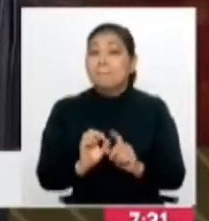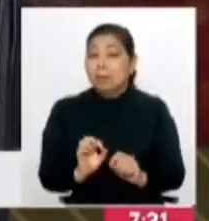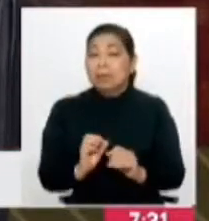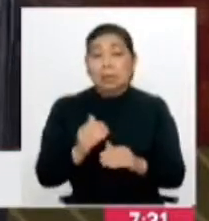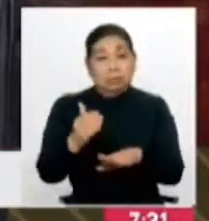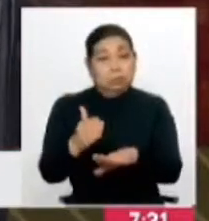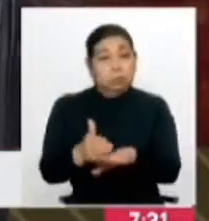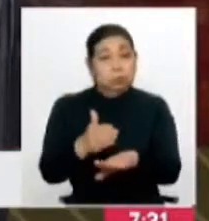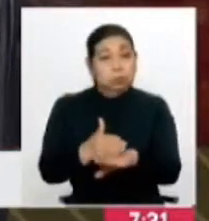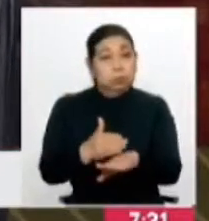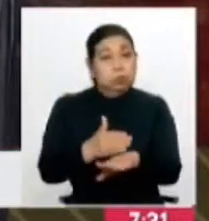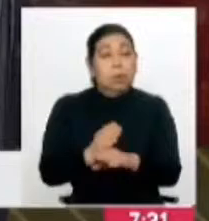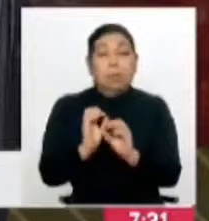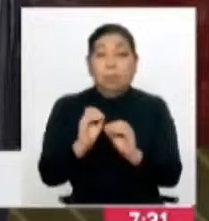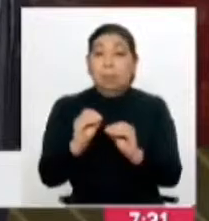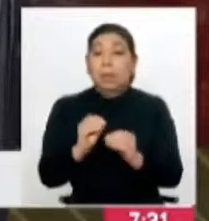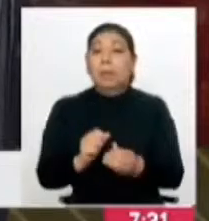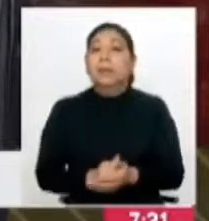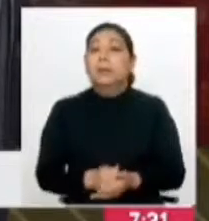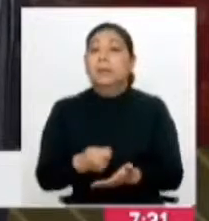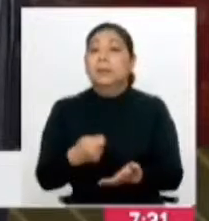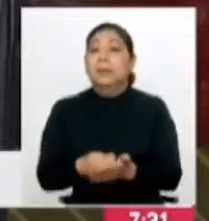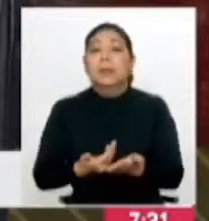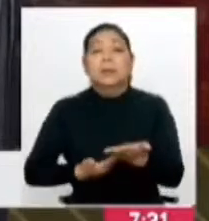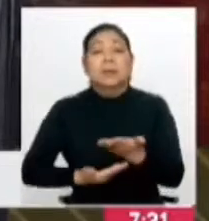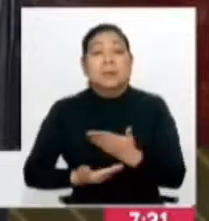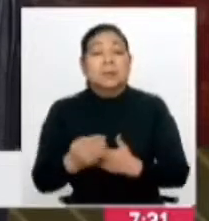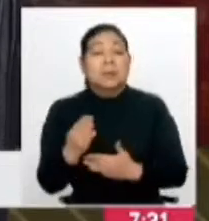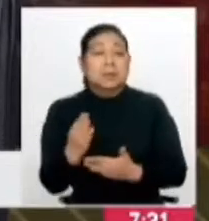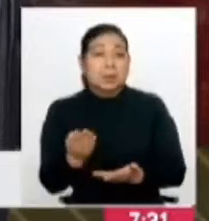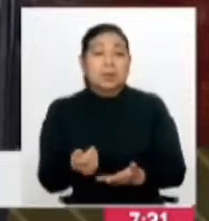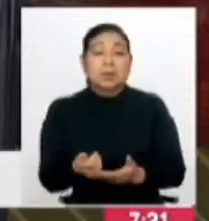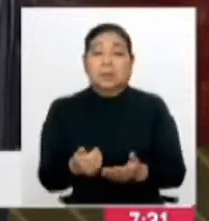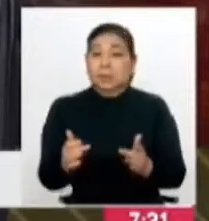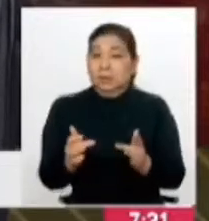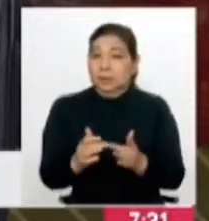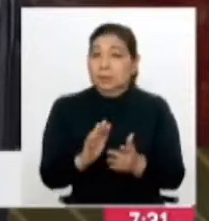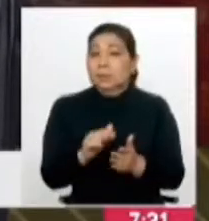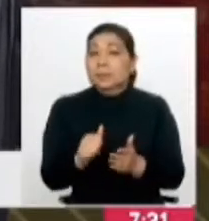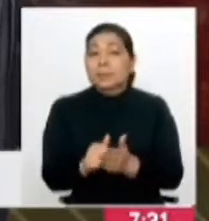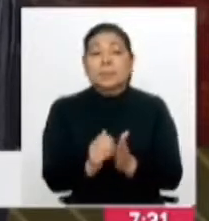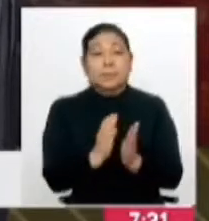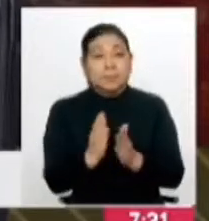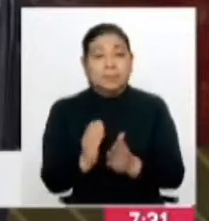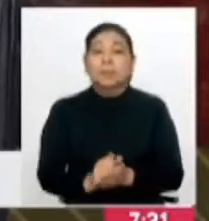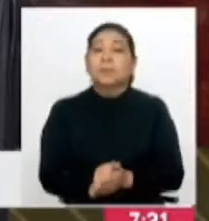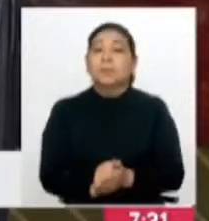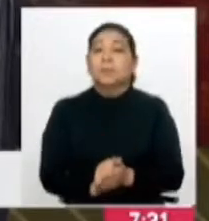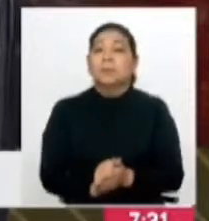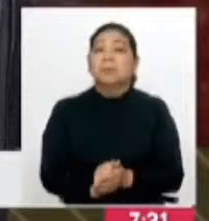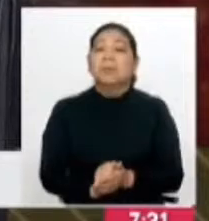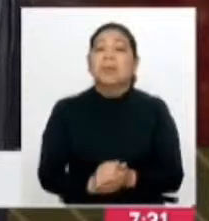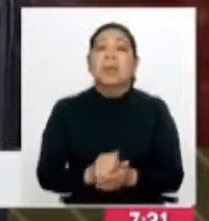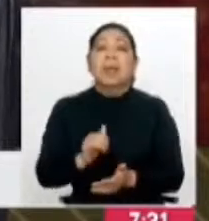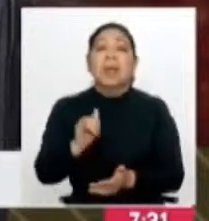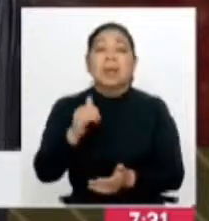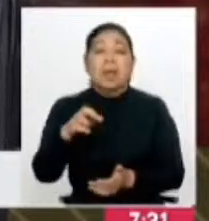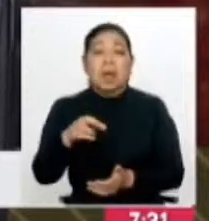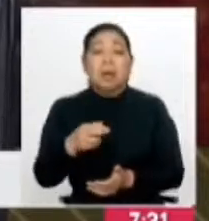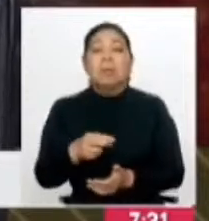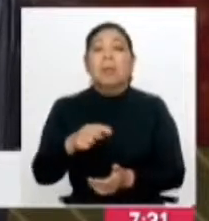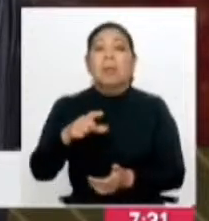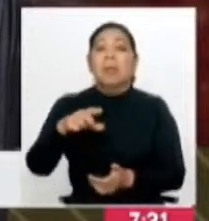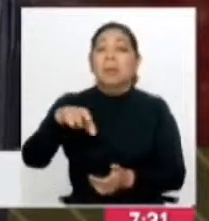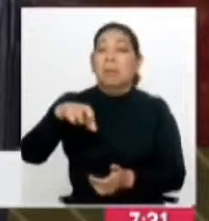están desarrollando funcionalidades para transferencias, conectividad con todas las billeteras. Va a estar conectado con Yape, con Tunki,